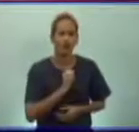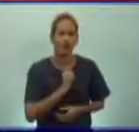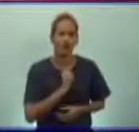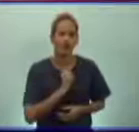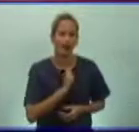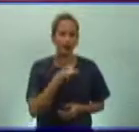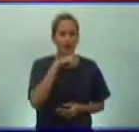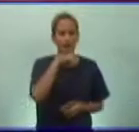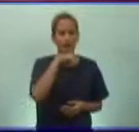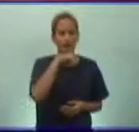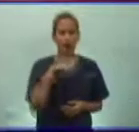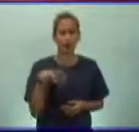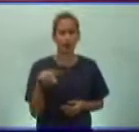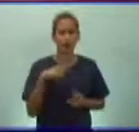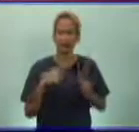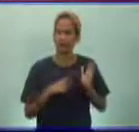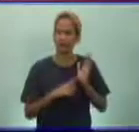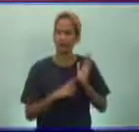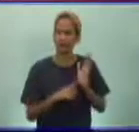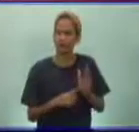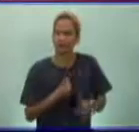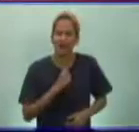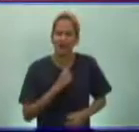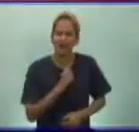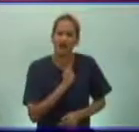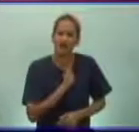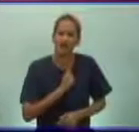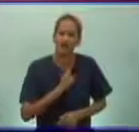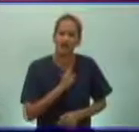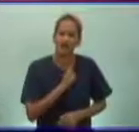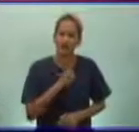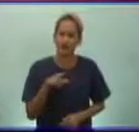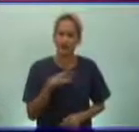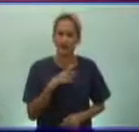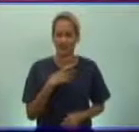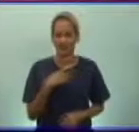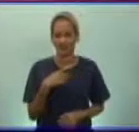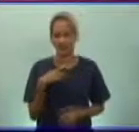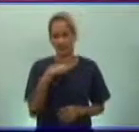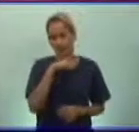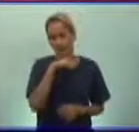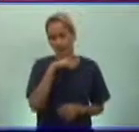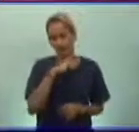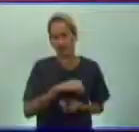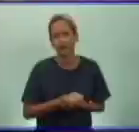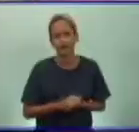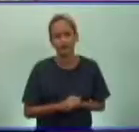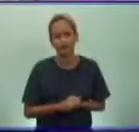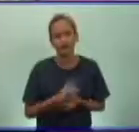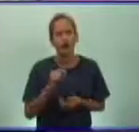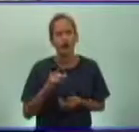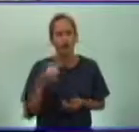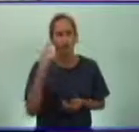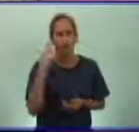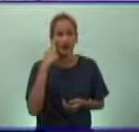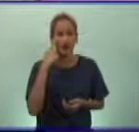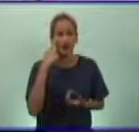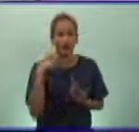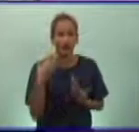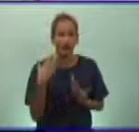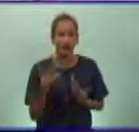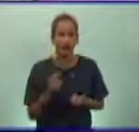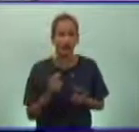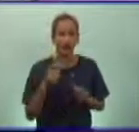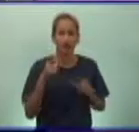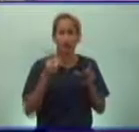hayan demostrado a ellas todo el cariño que se merecen. A continuación, vamos a ver cuáles son los contenidos que